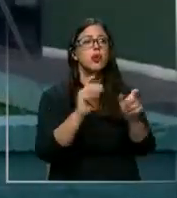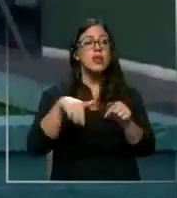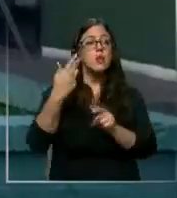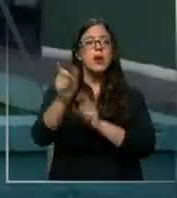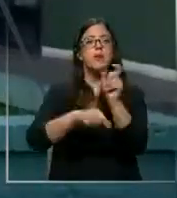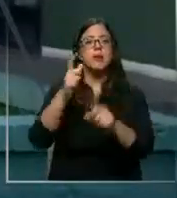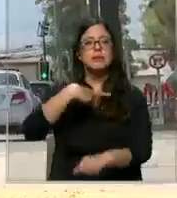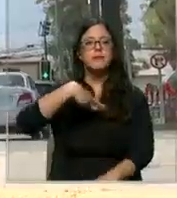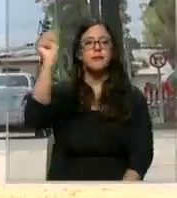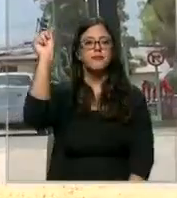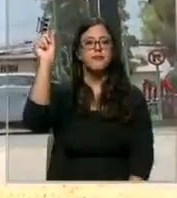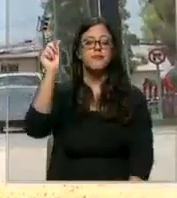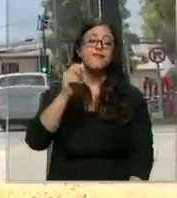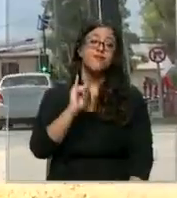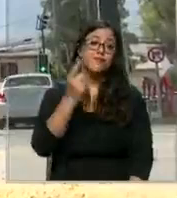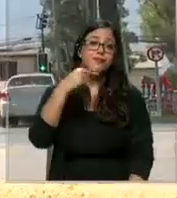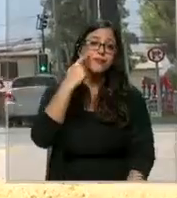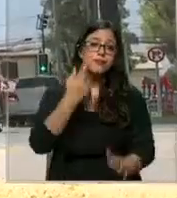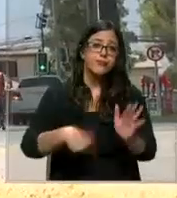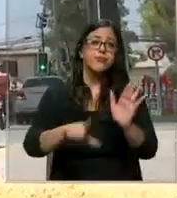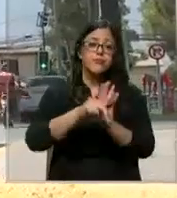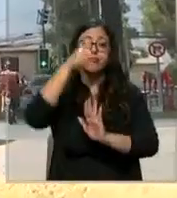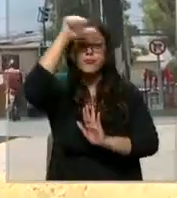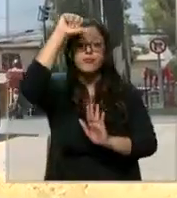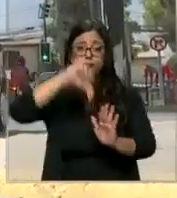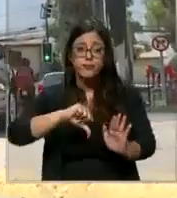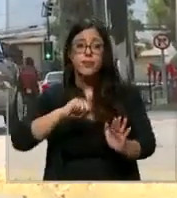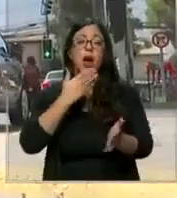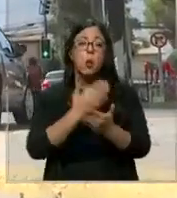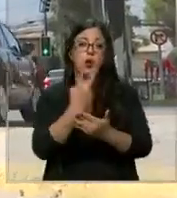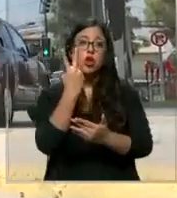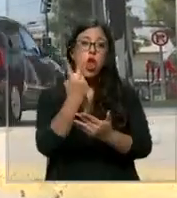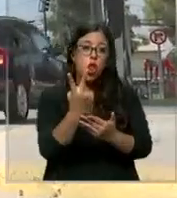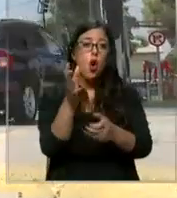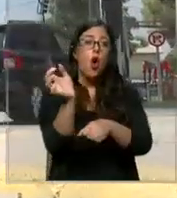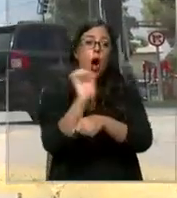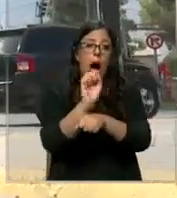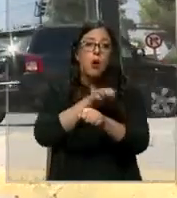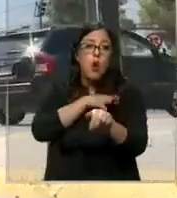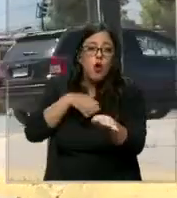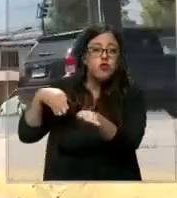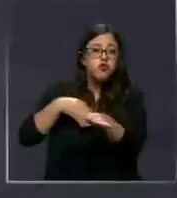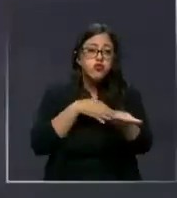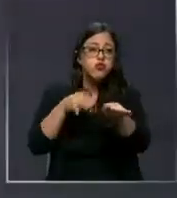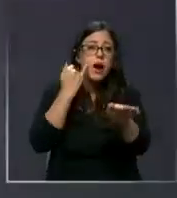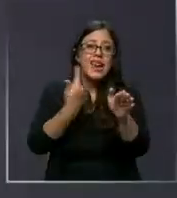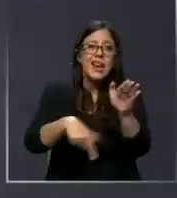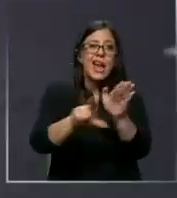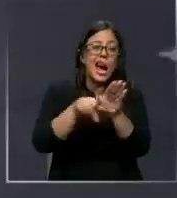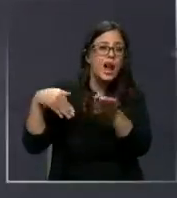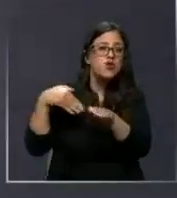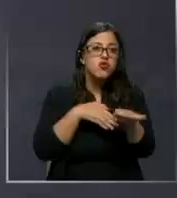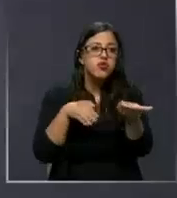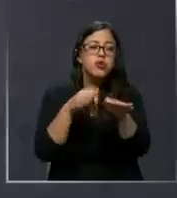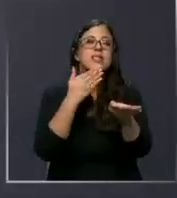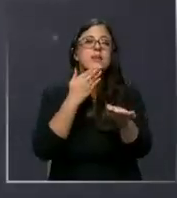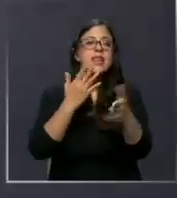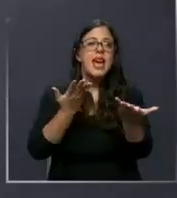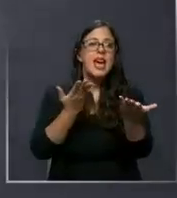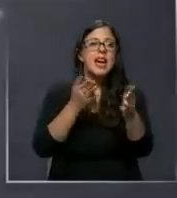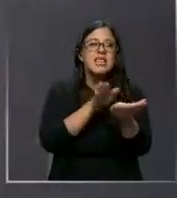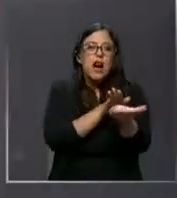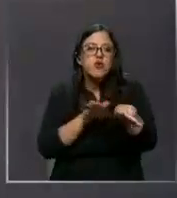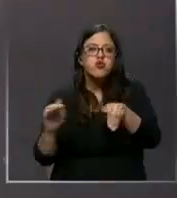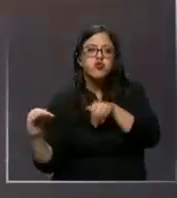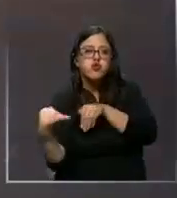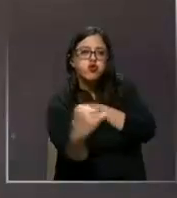se retiran del lugar. Claro, pero la ley penaliza no solo cuando dos vehículos realizan carreras irregulares, sino también derrapes,